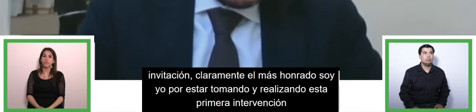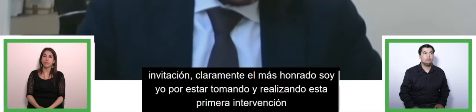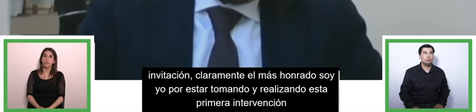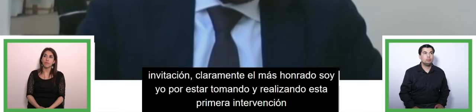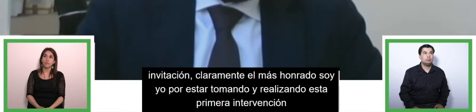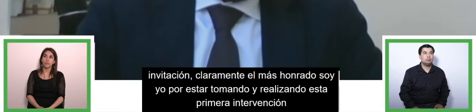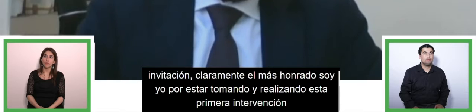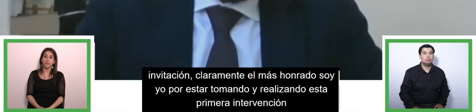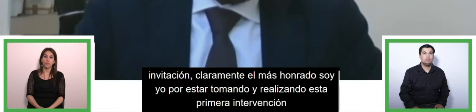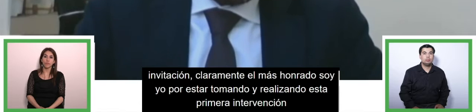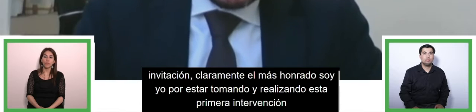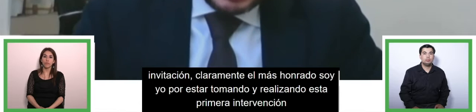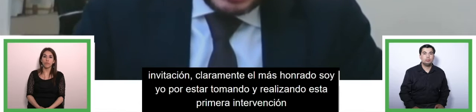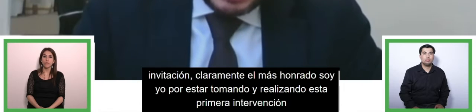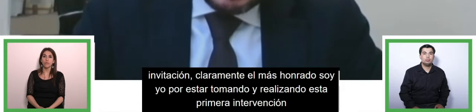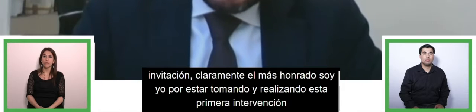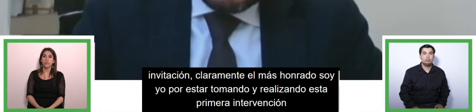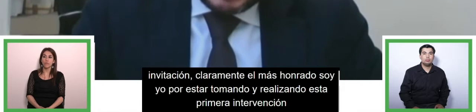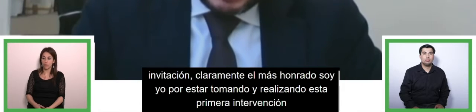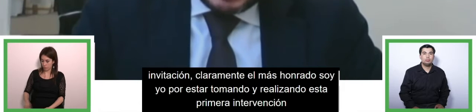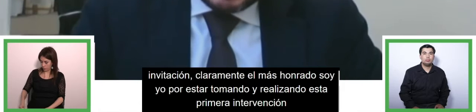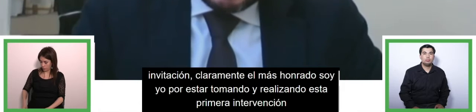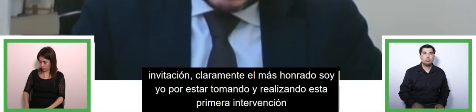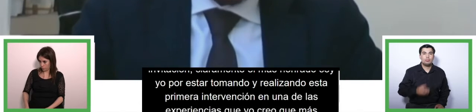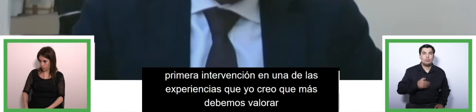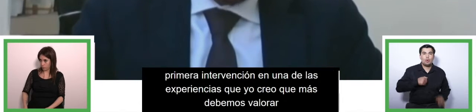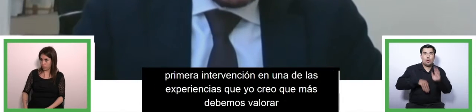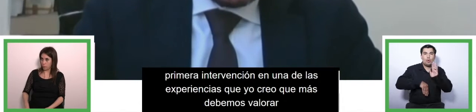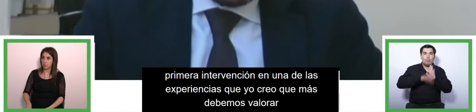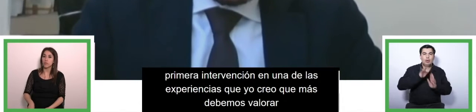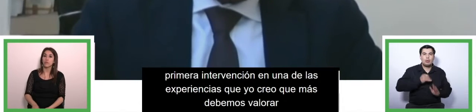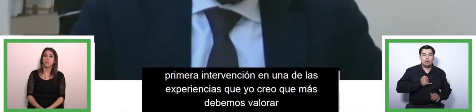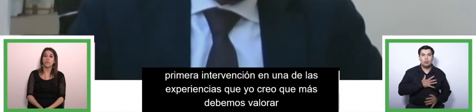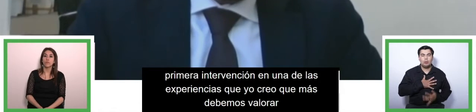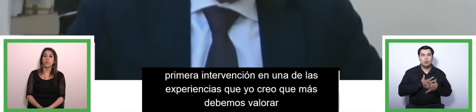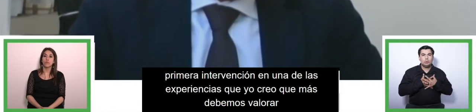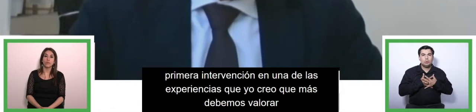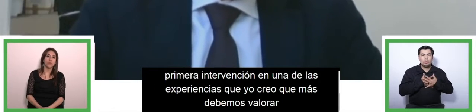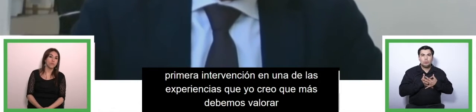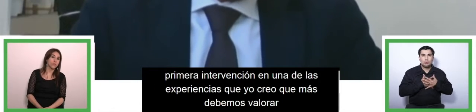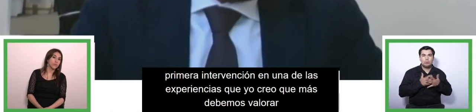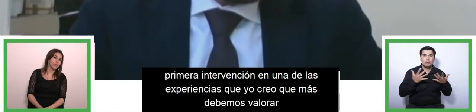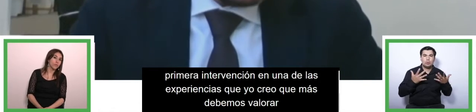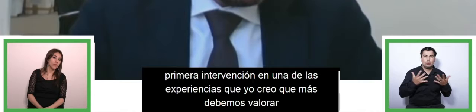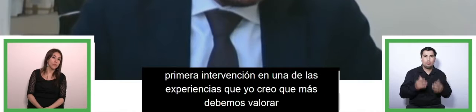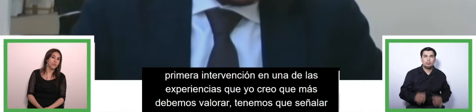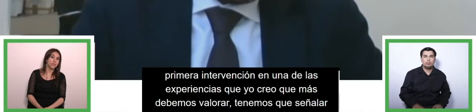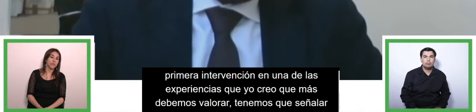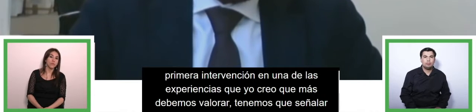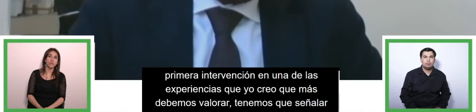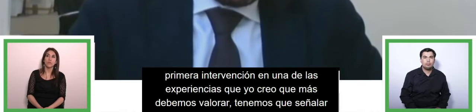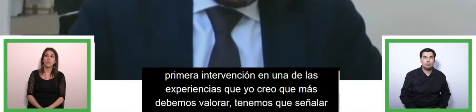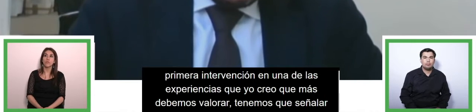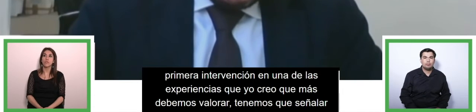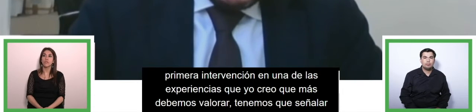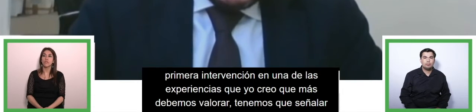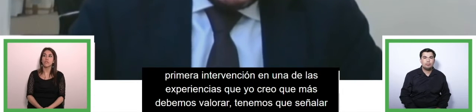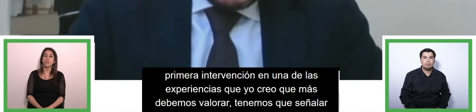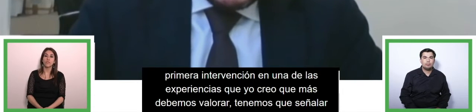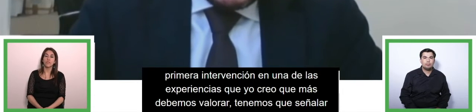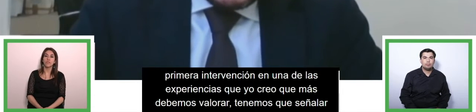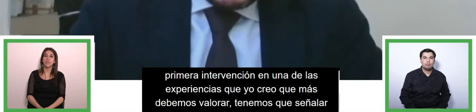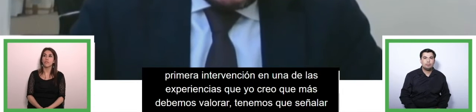debemos valorar y que más tenemos que señalar como uno de los impactos más positivos en la región